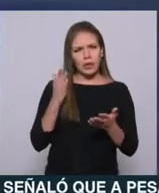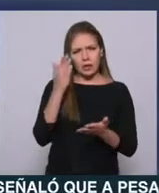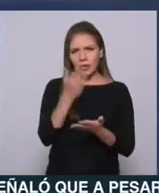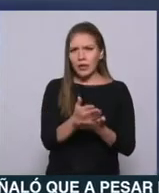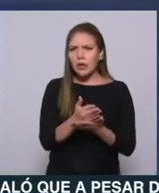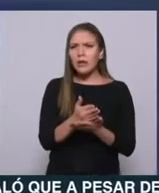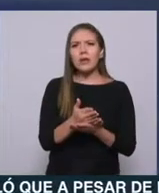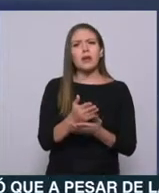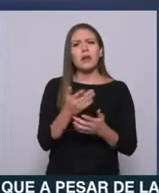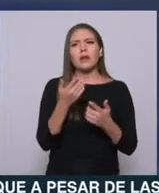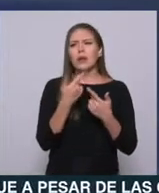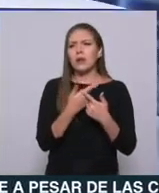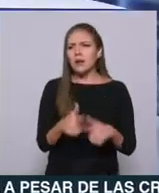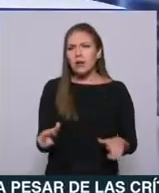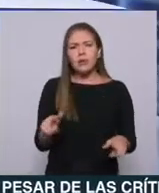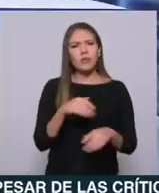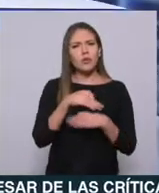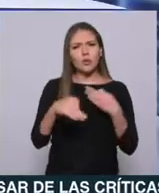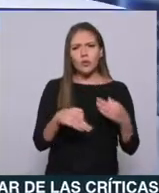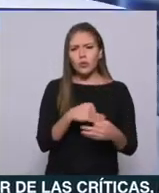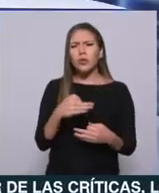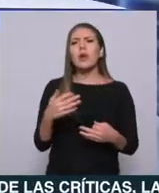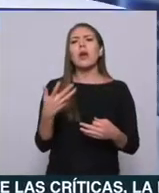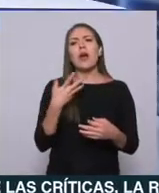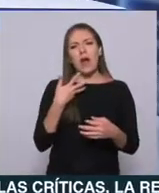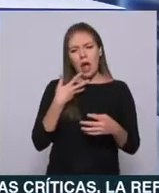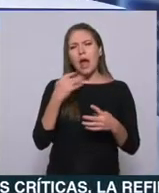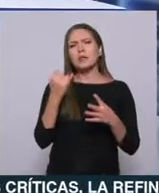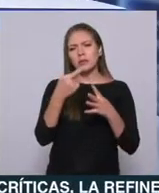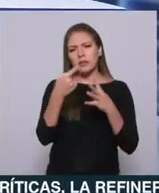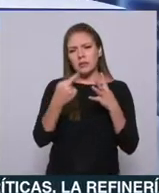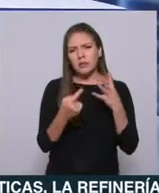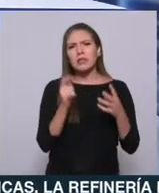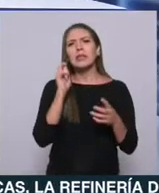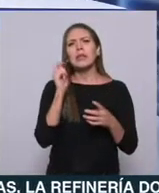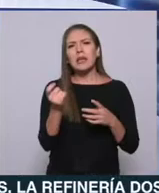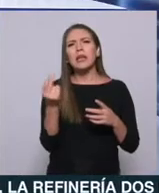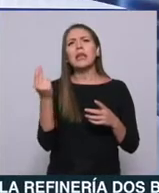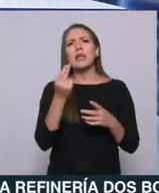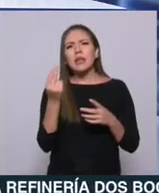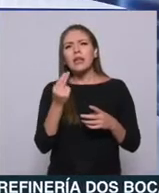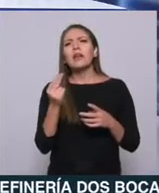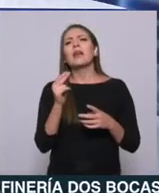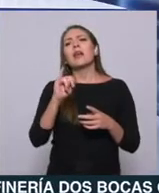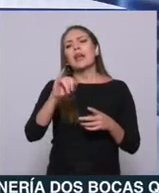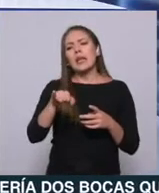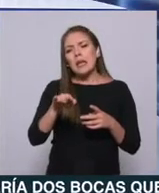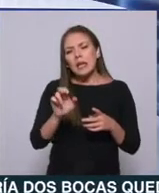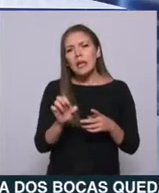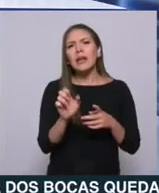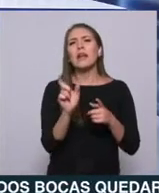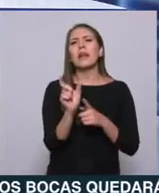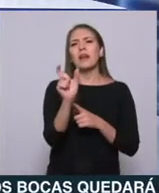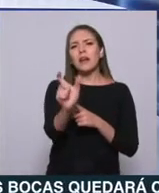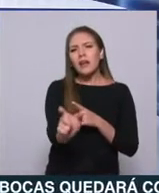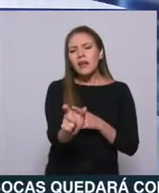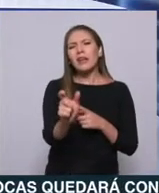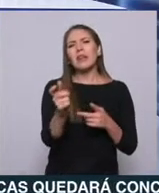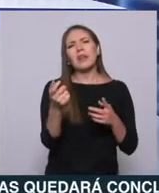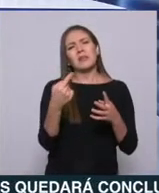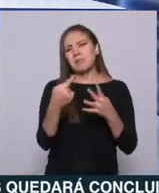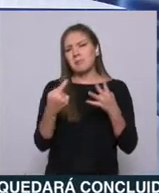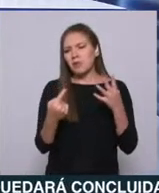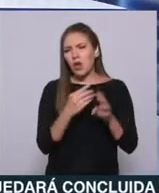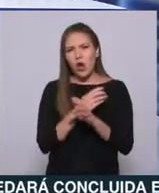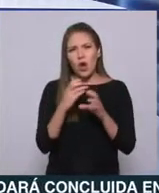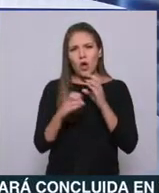cualquier persona puede asistir. Hay una serie de requisitos que se piden de dejar identificación y dirección y una serie de cosas para